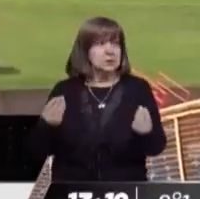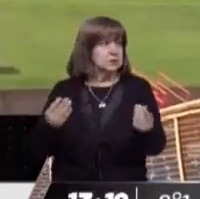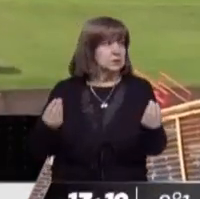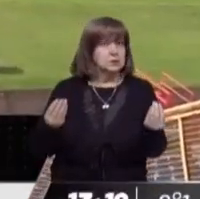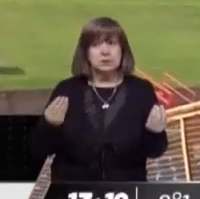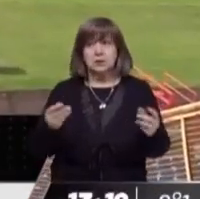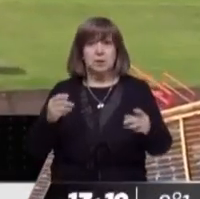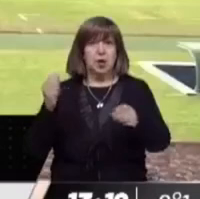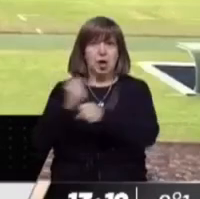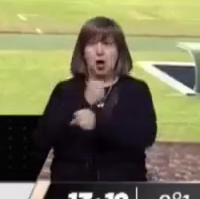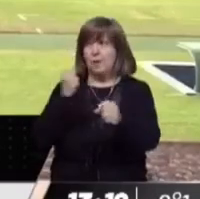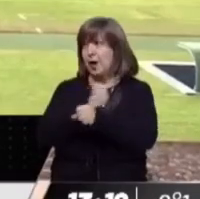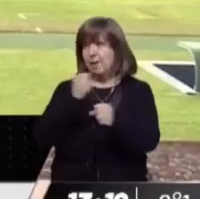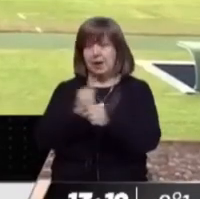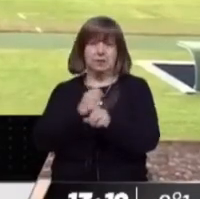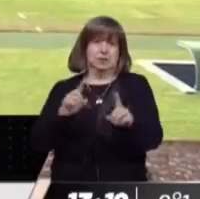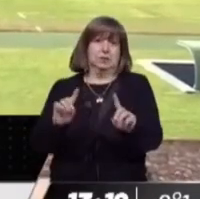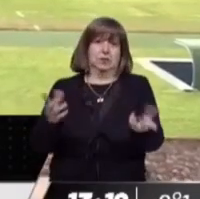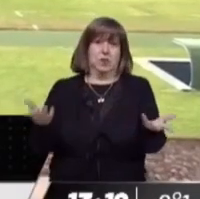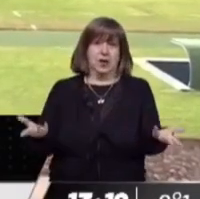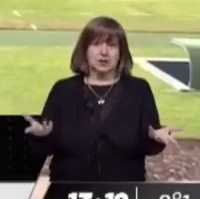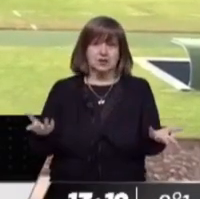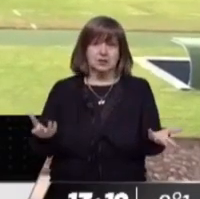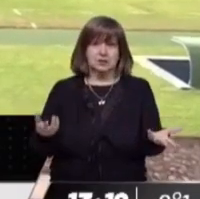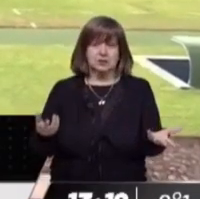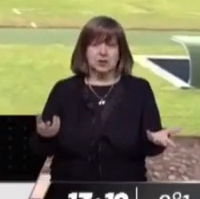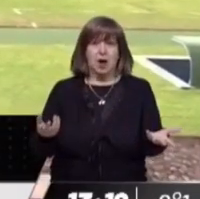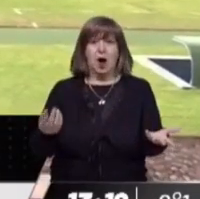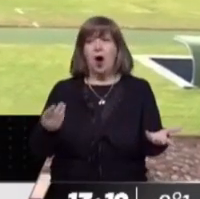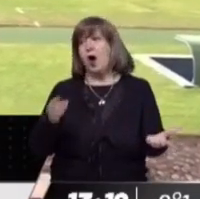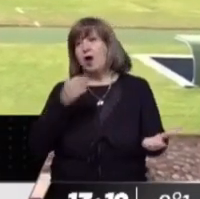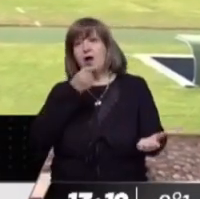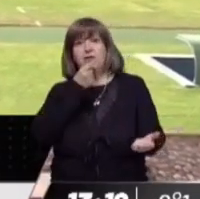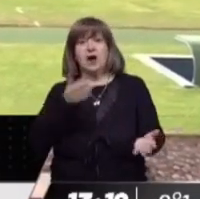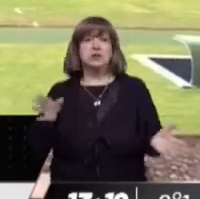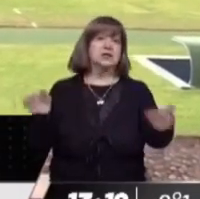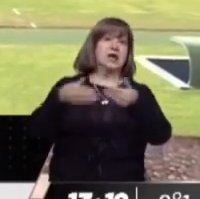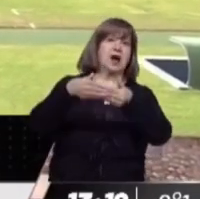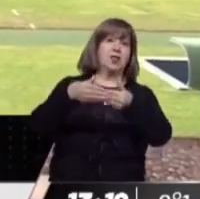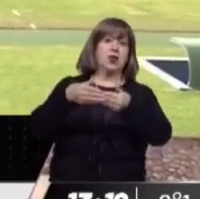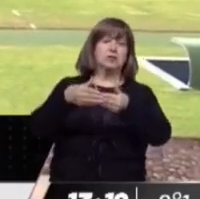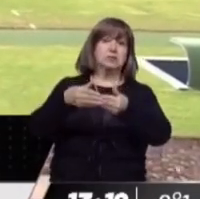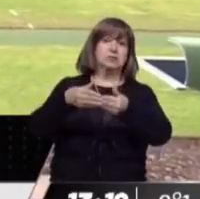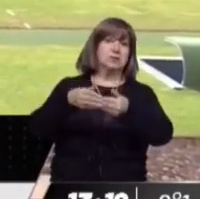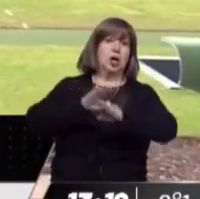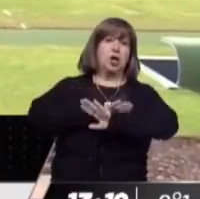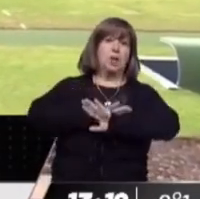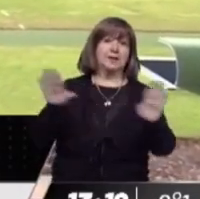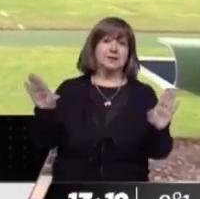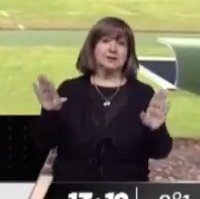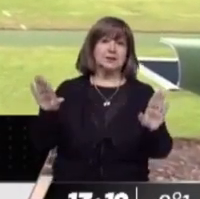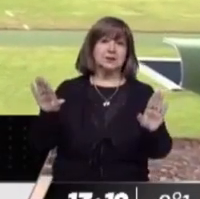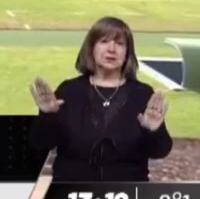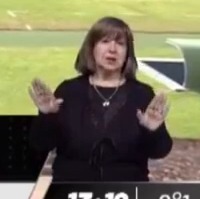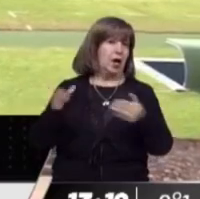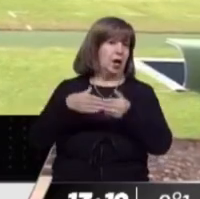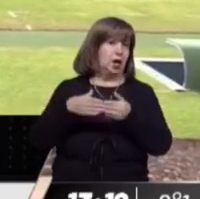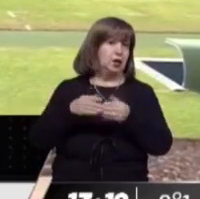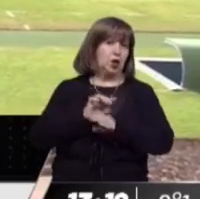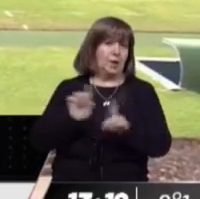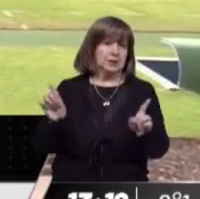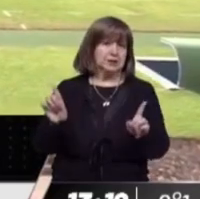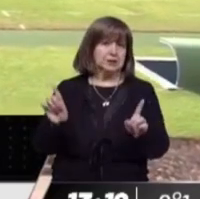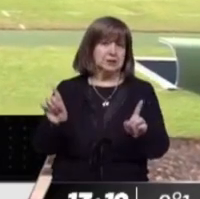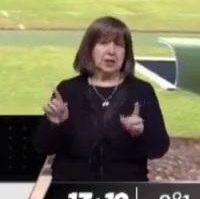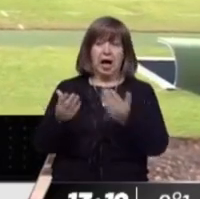rompa este bien público no lo fácil sería tal vez no abrirse los más yo sé que se barajo esa posibilidad no des el gobierno